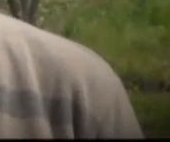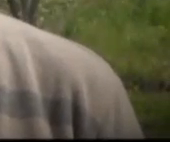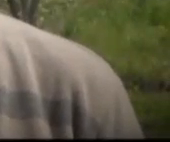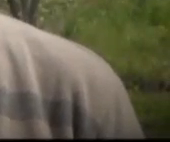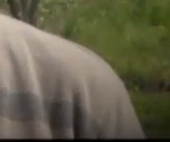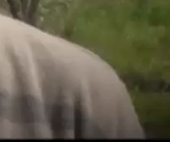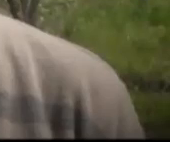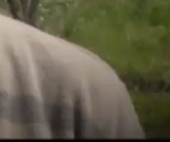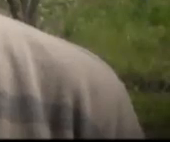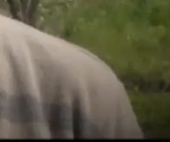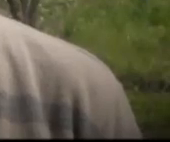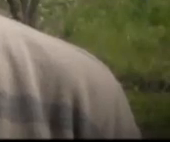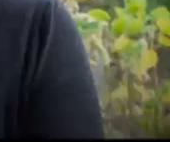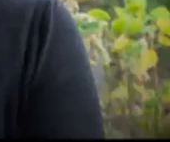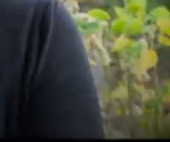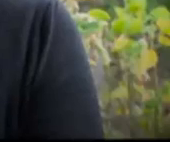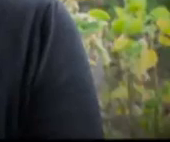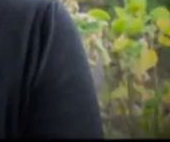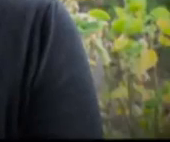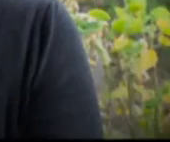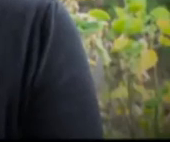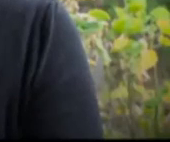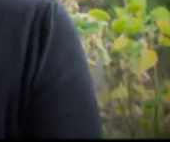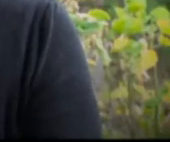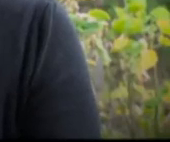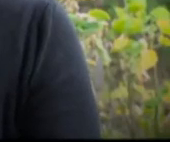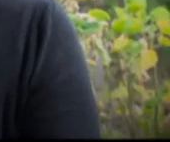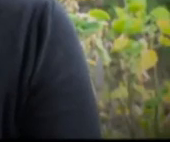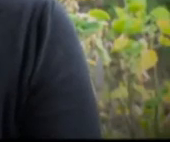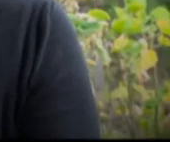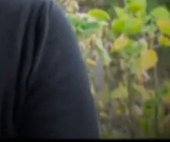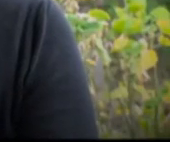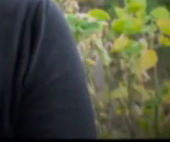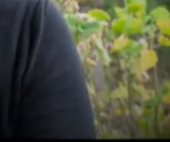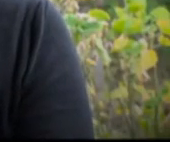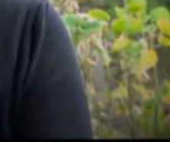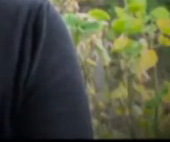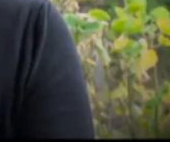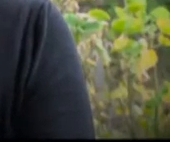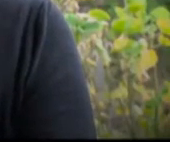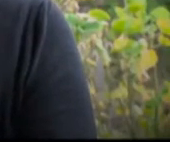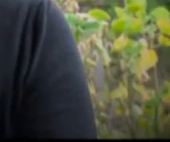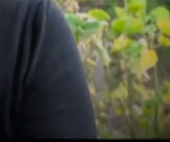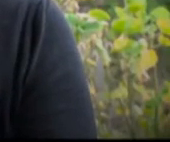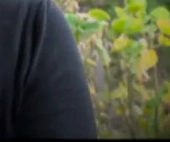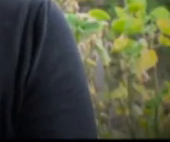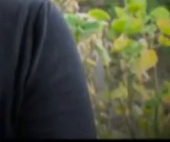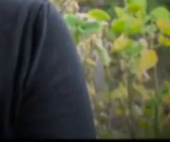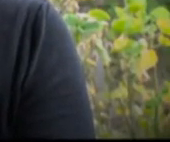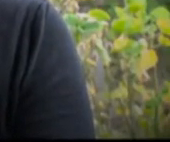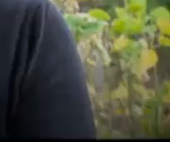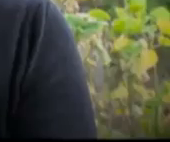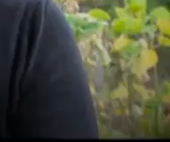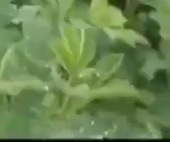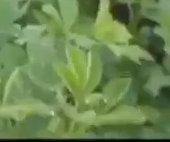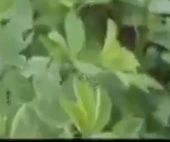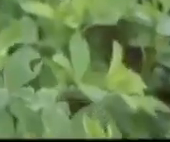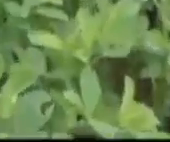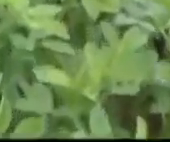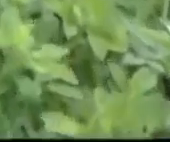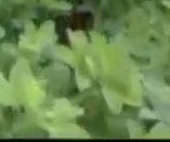ingenieros que nos vienen a visitar cada momento. Nos dan la asesoría para mejorar lo que es en los cuyes, lo que es en